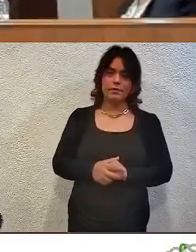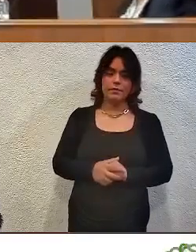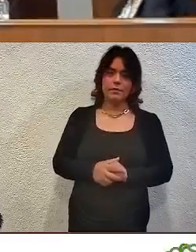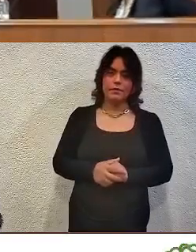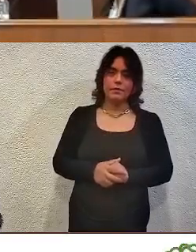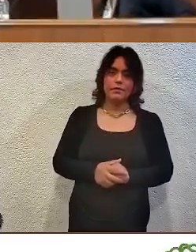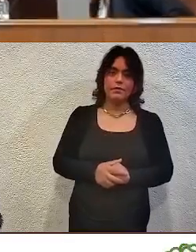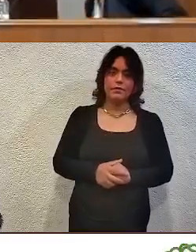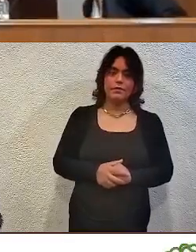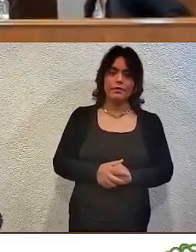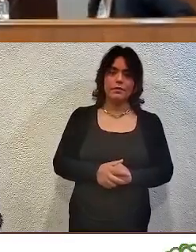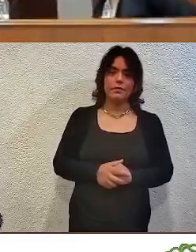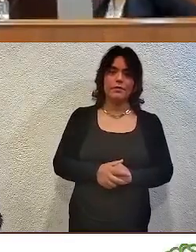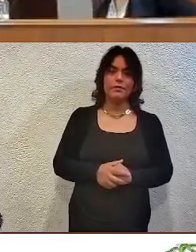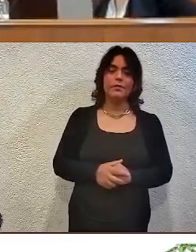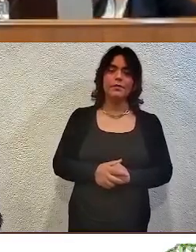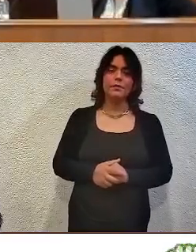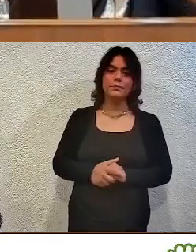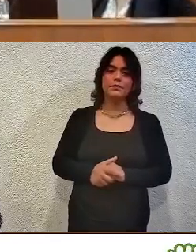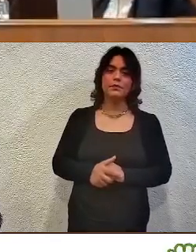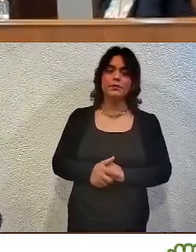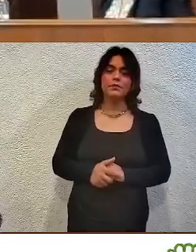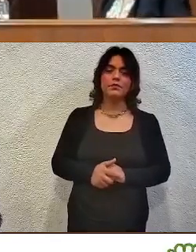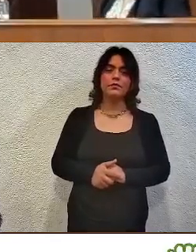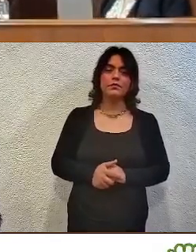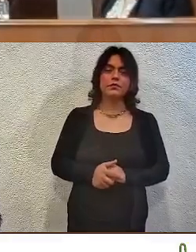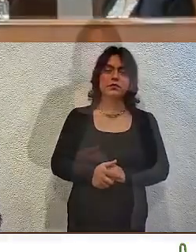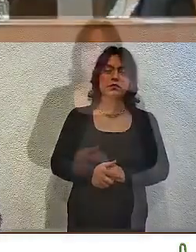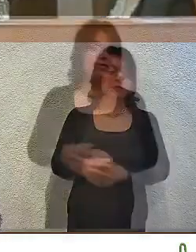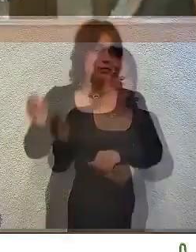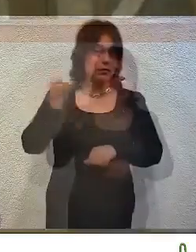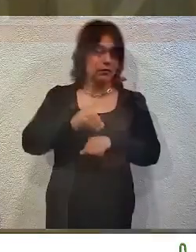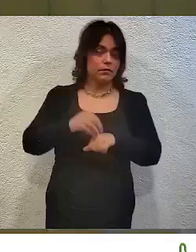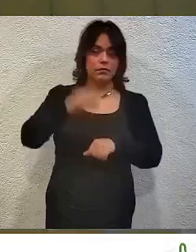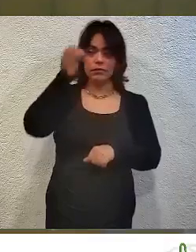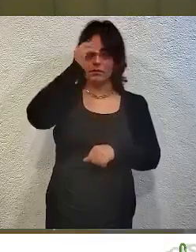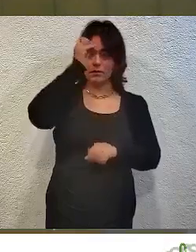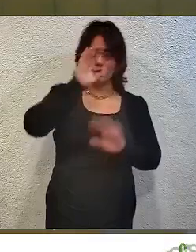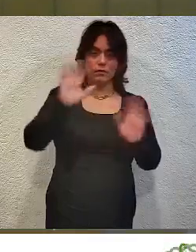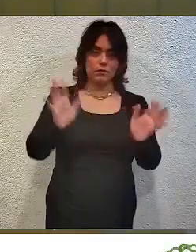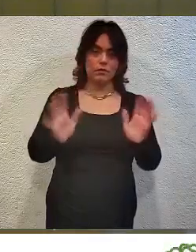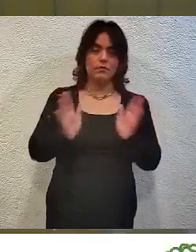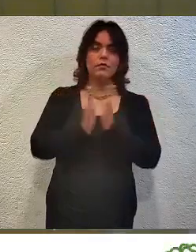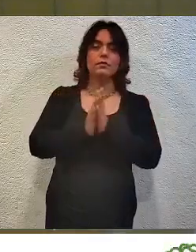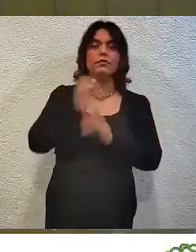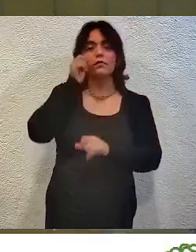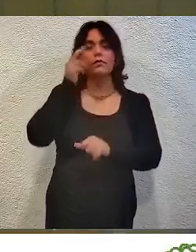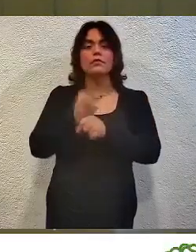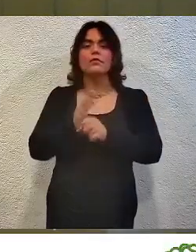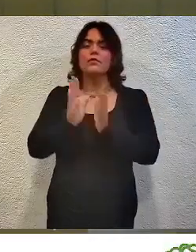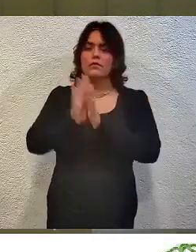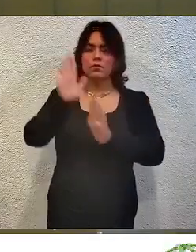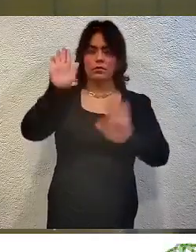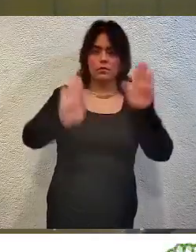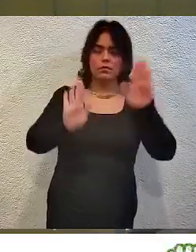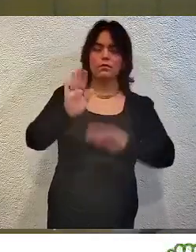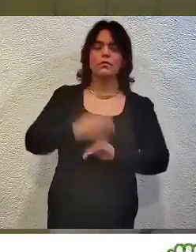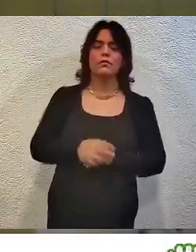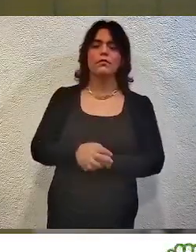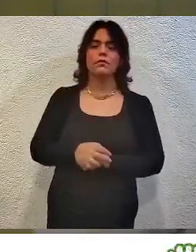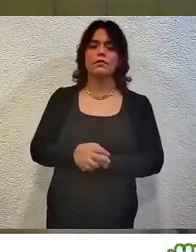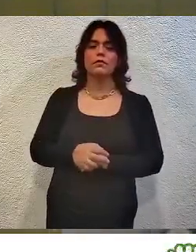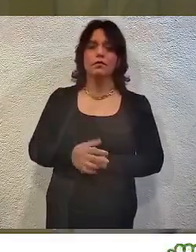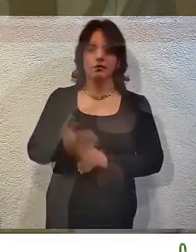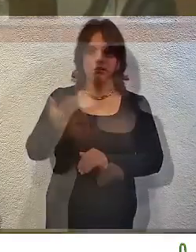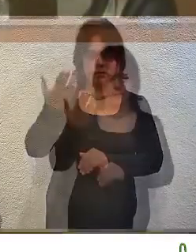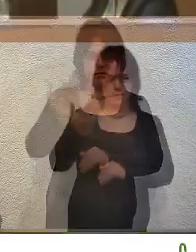correcto. Hecho, entonces, dado que no existen mayores comentarios, por favor, secretario, tome la votación respectiva. Con su